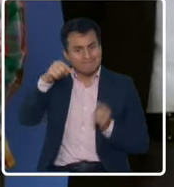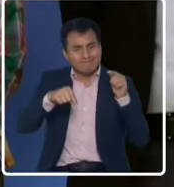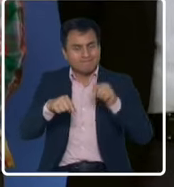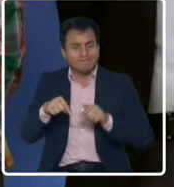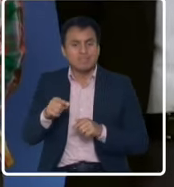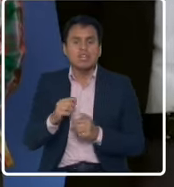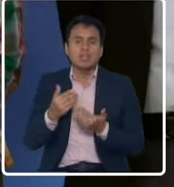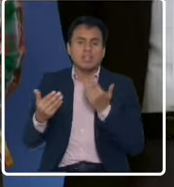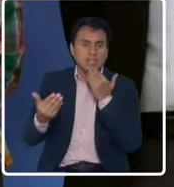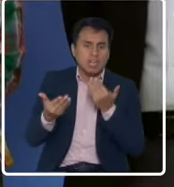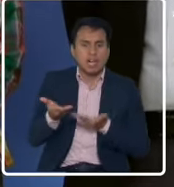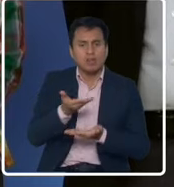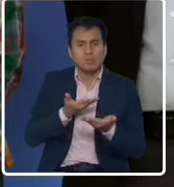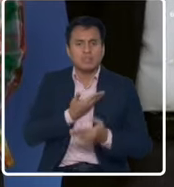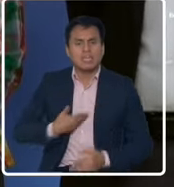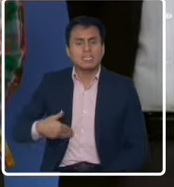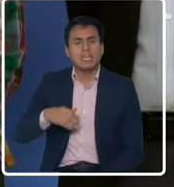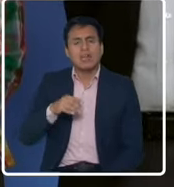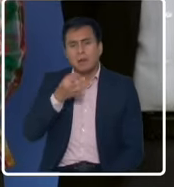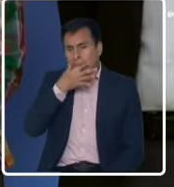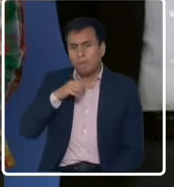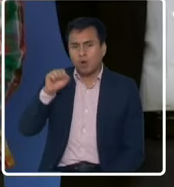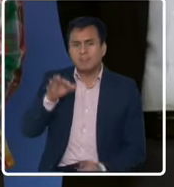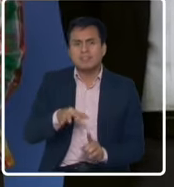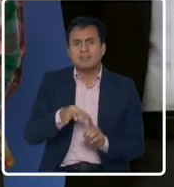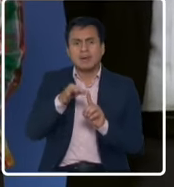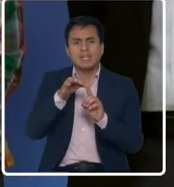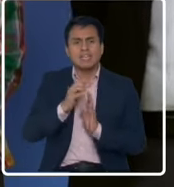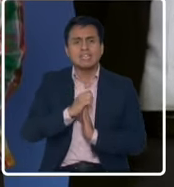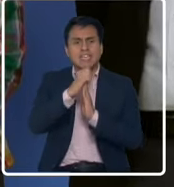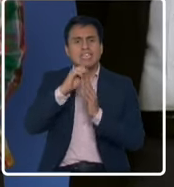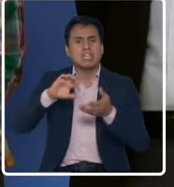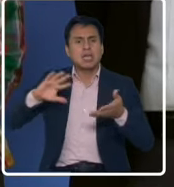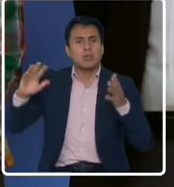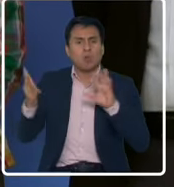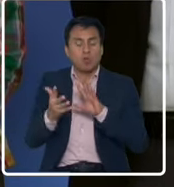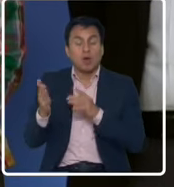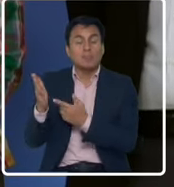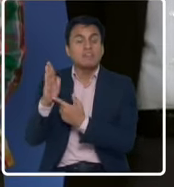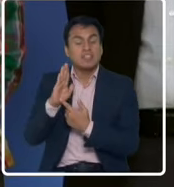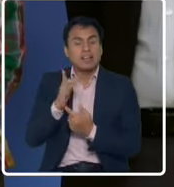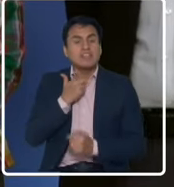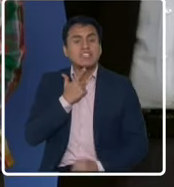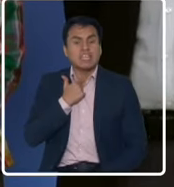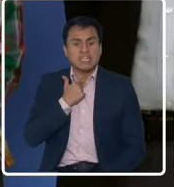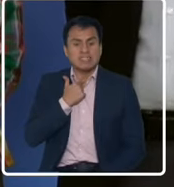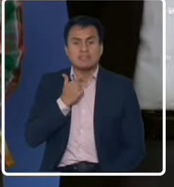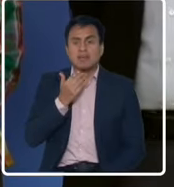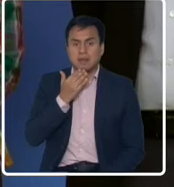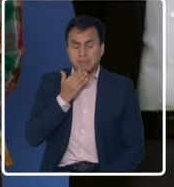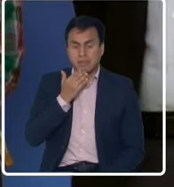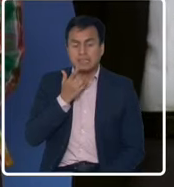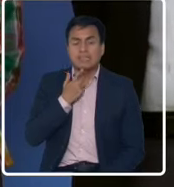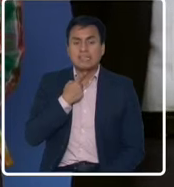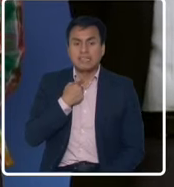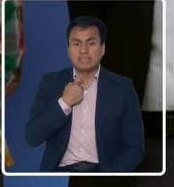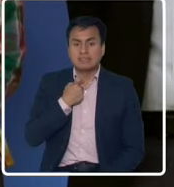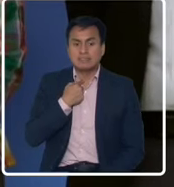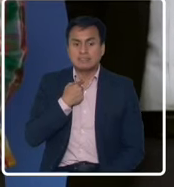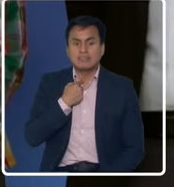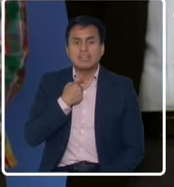todos los diálogos que ha tenido el presidente borich con los principales líderes del mundo se ha manifestado interés también en